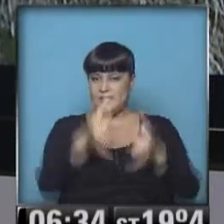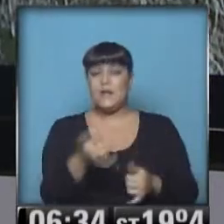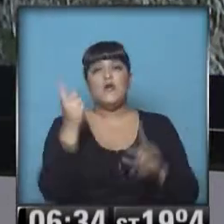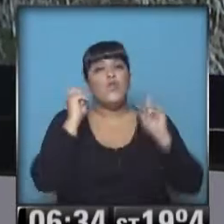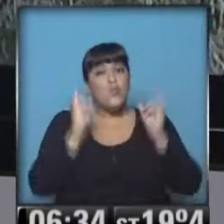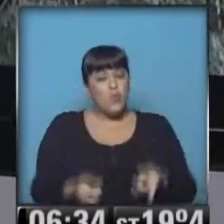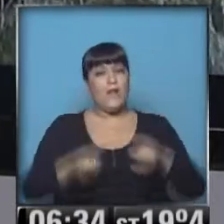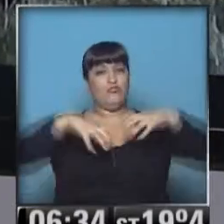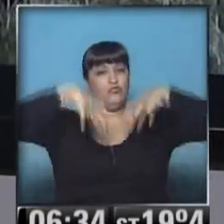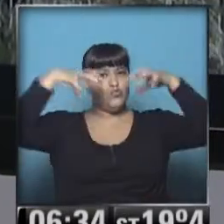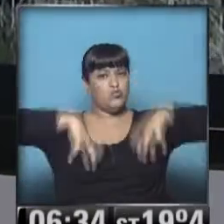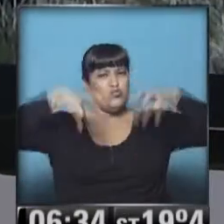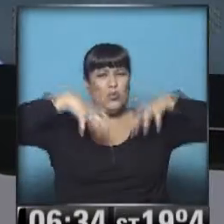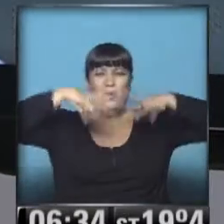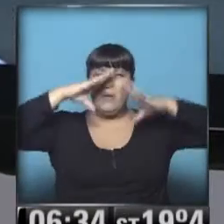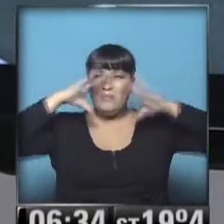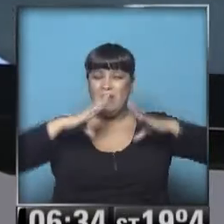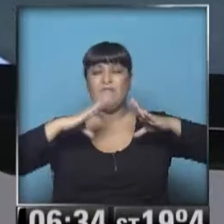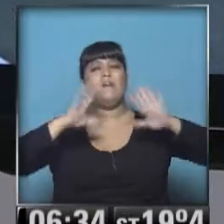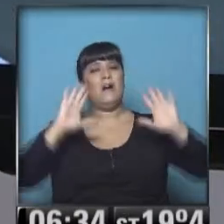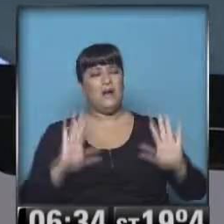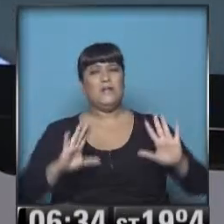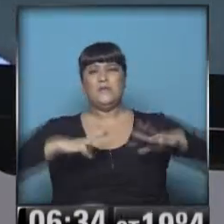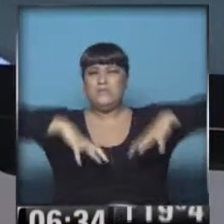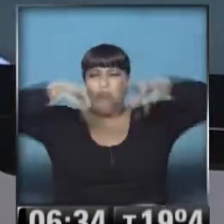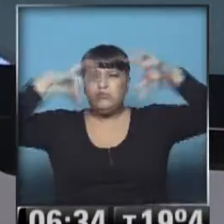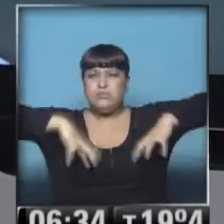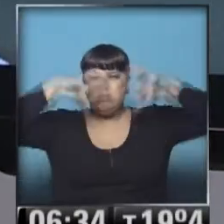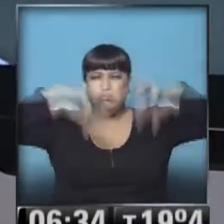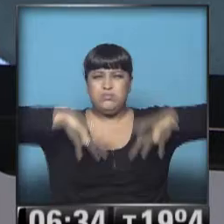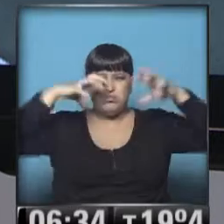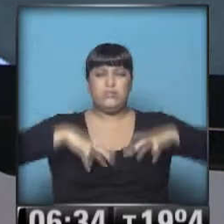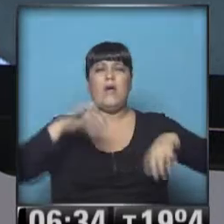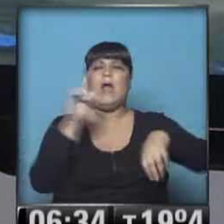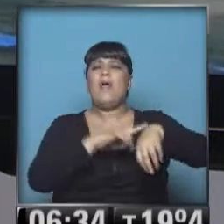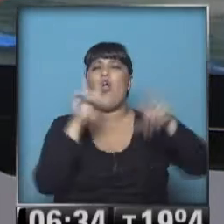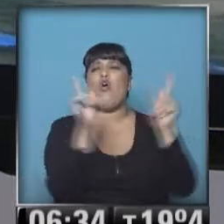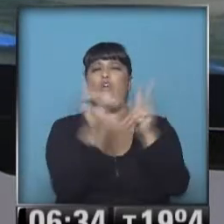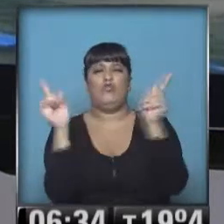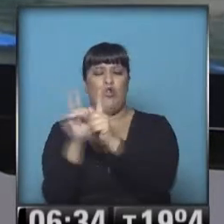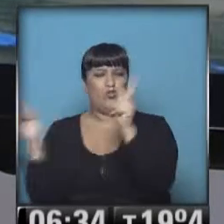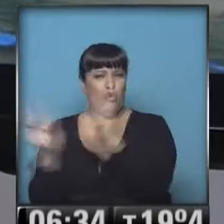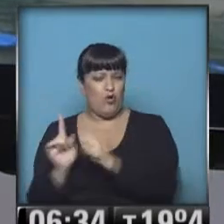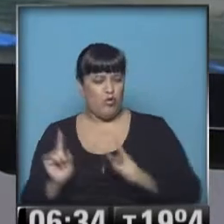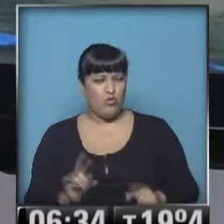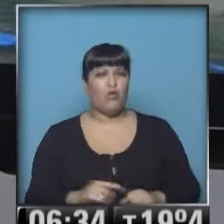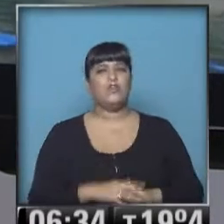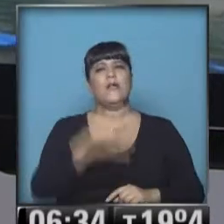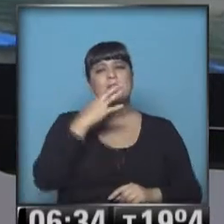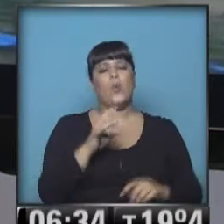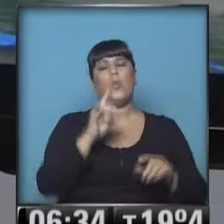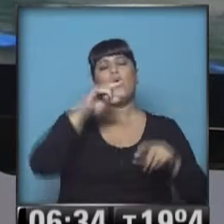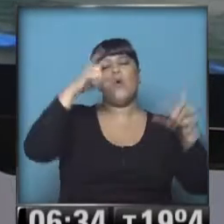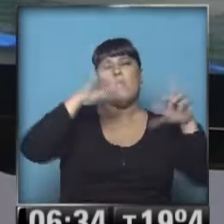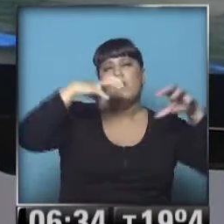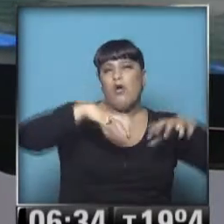modos, esta lluvia tan fuerte va a ser tan fuerte de a ratos, Va a dar algunas pausas.